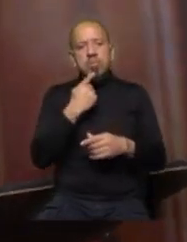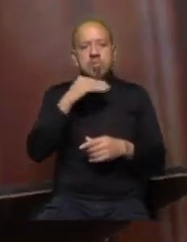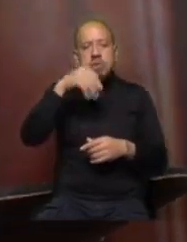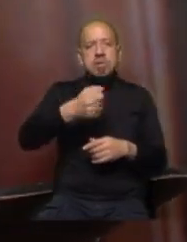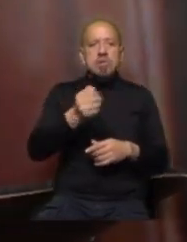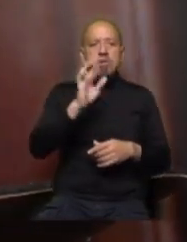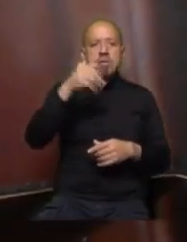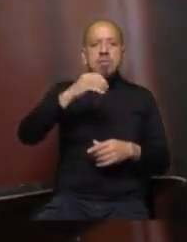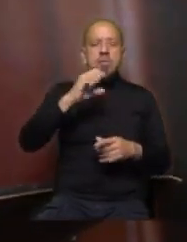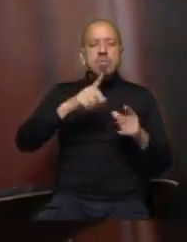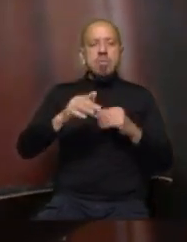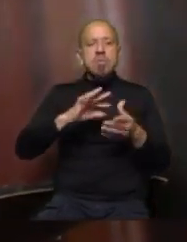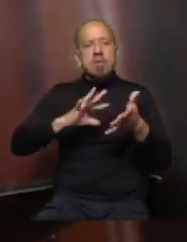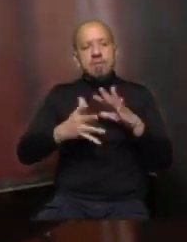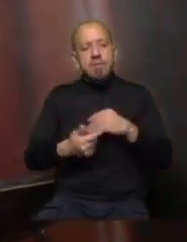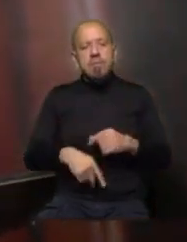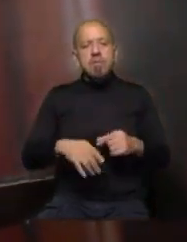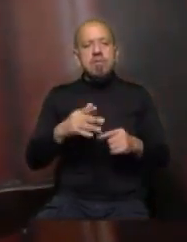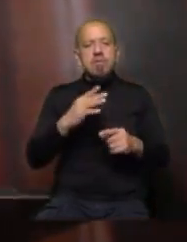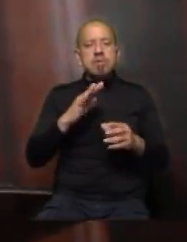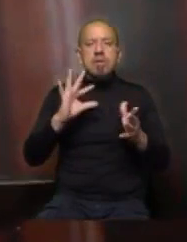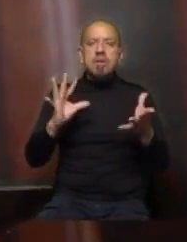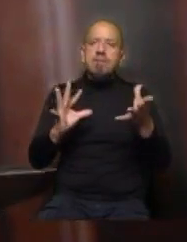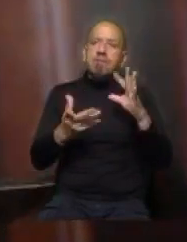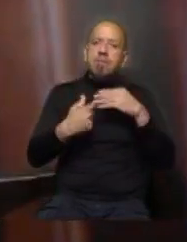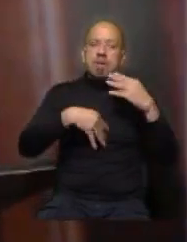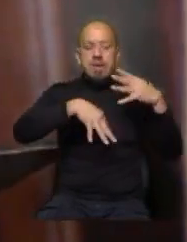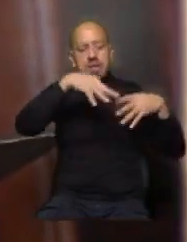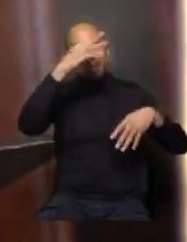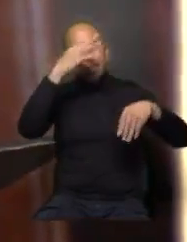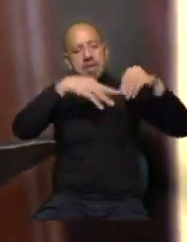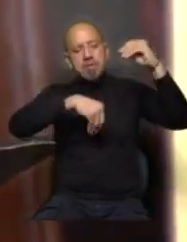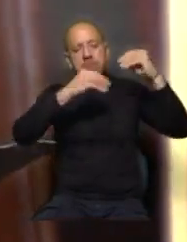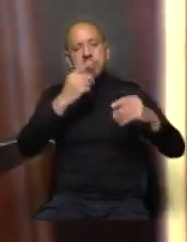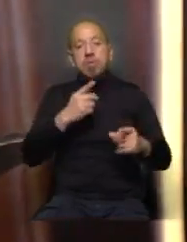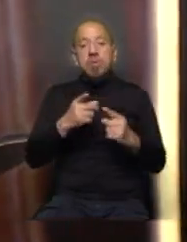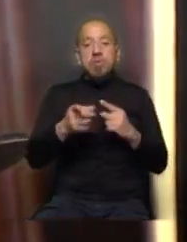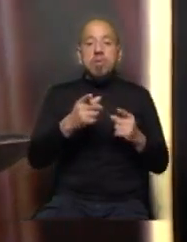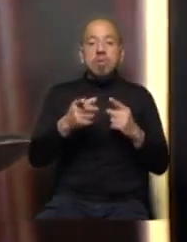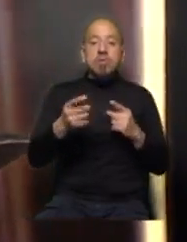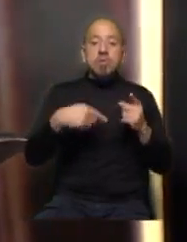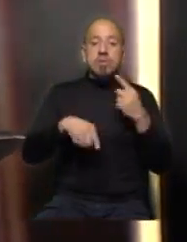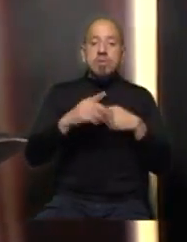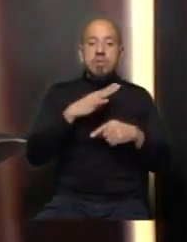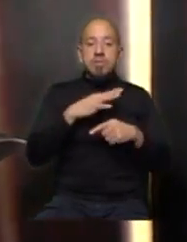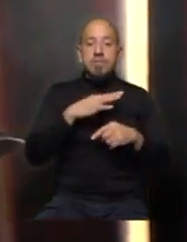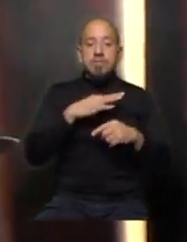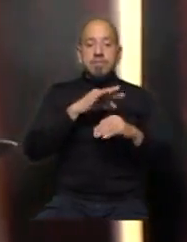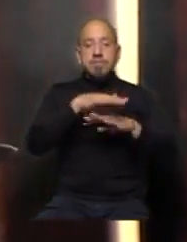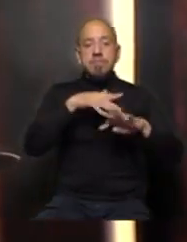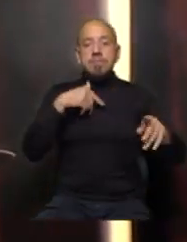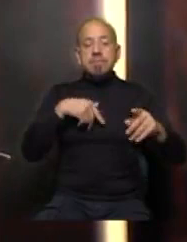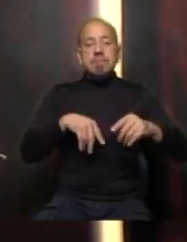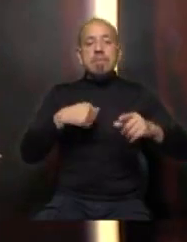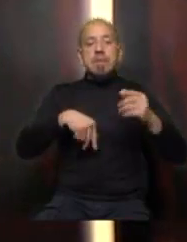otoñal impresión de palacio cantado dentro el brillo glacial del estuco